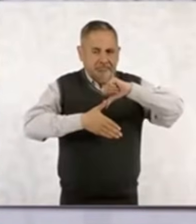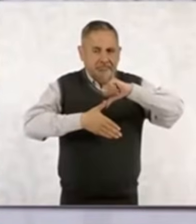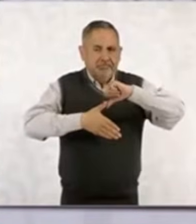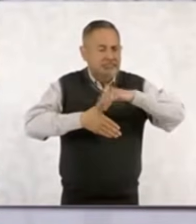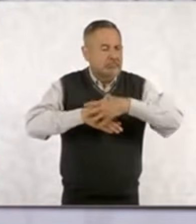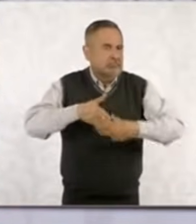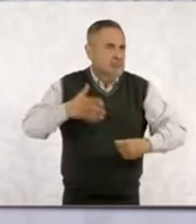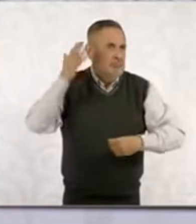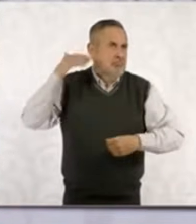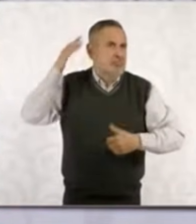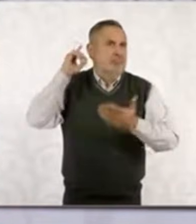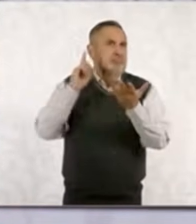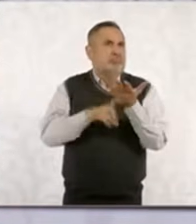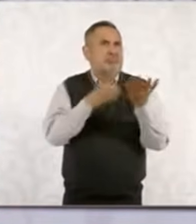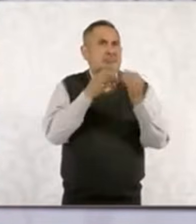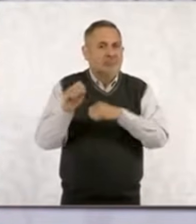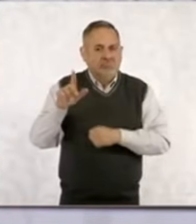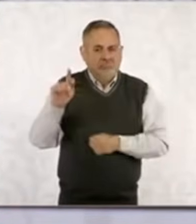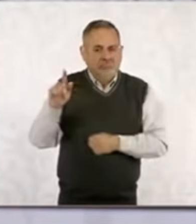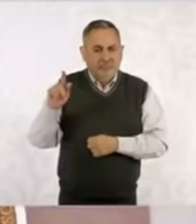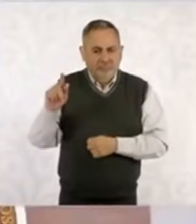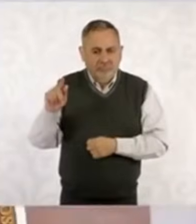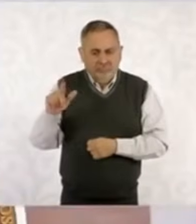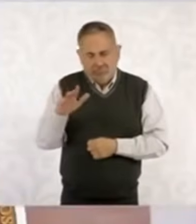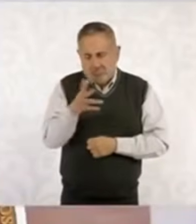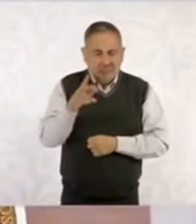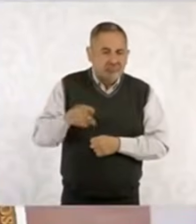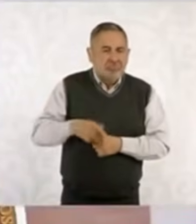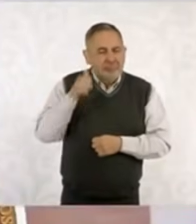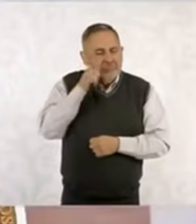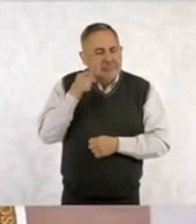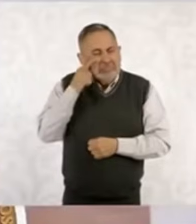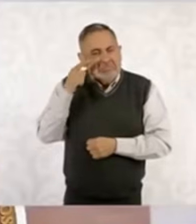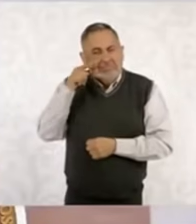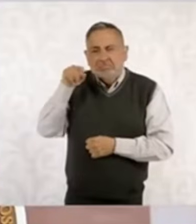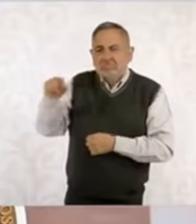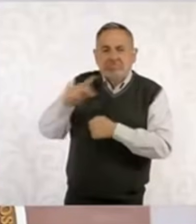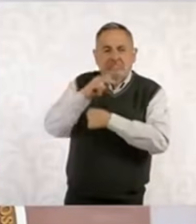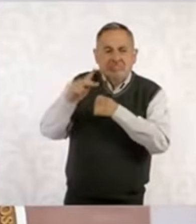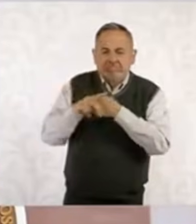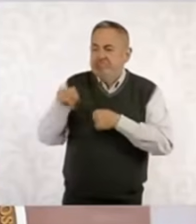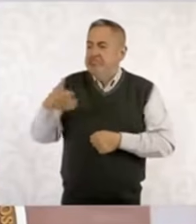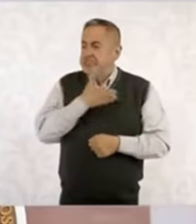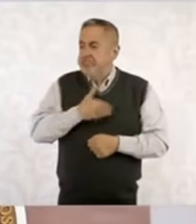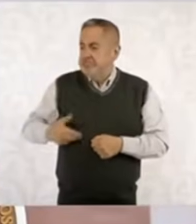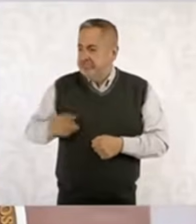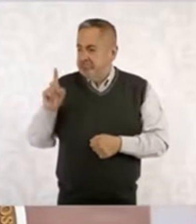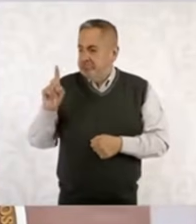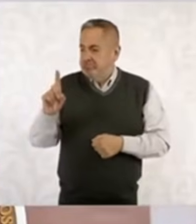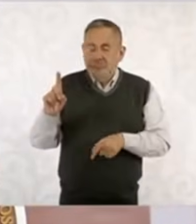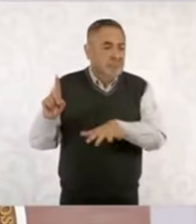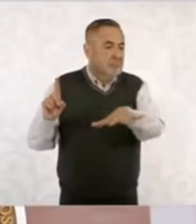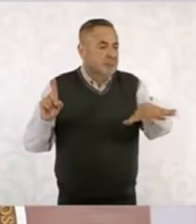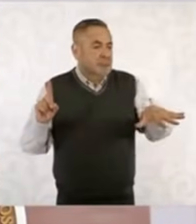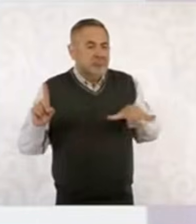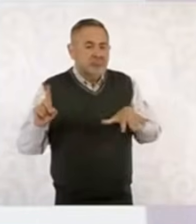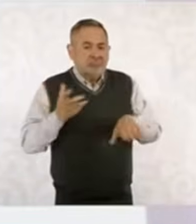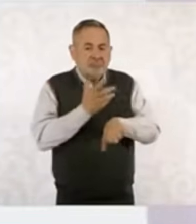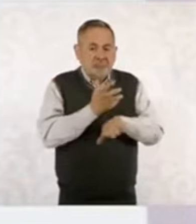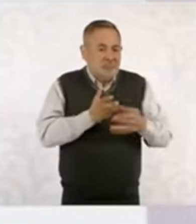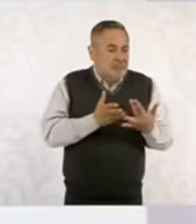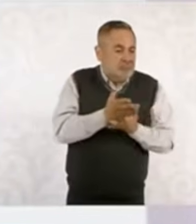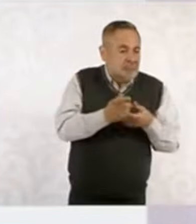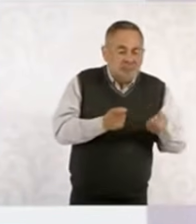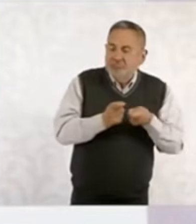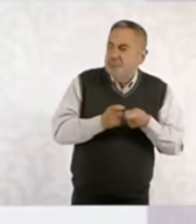continente, fue caracterizada por golpes de Estado, con mucho intervencionismo de los Estados